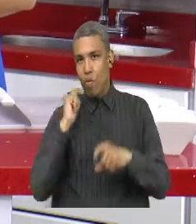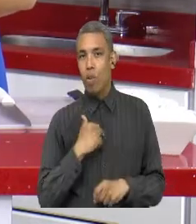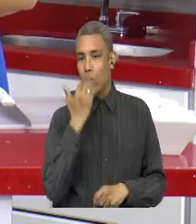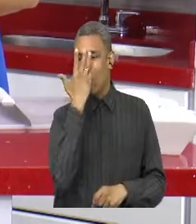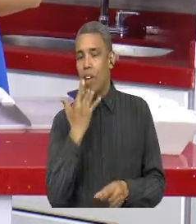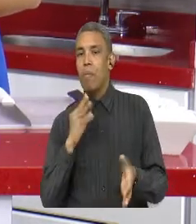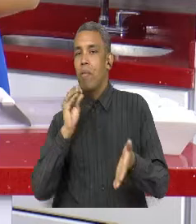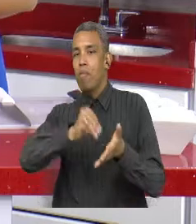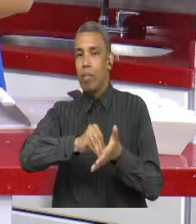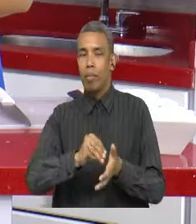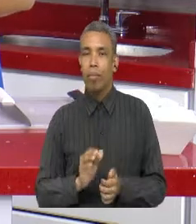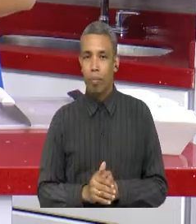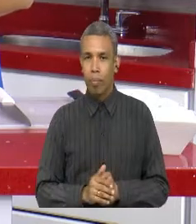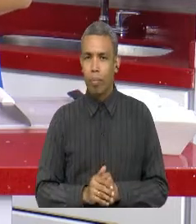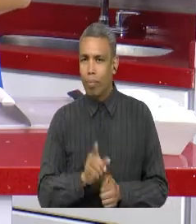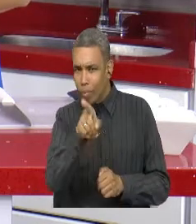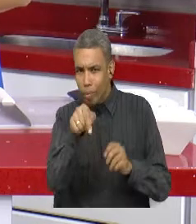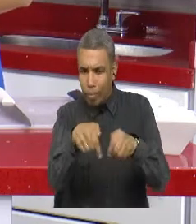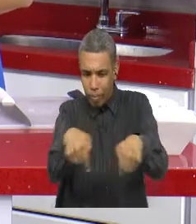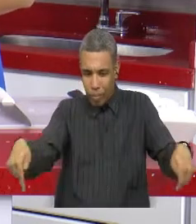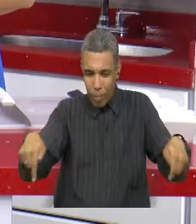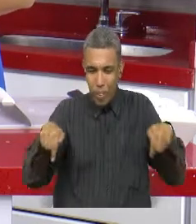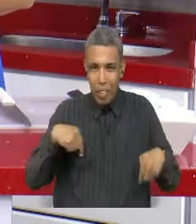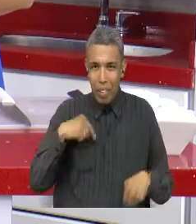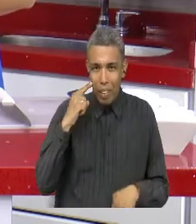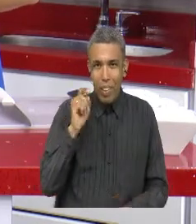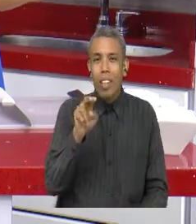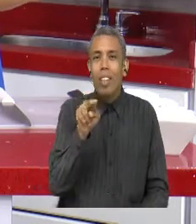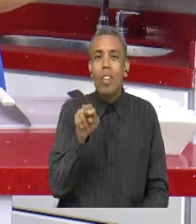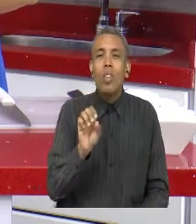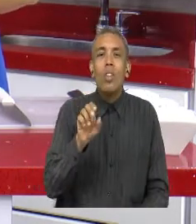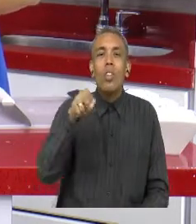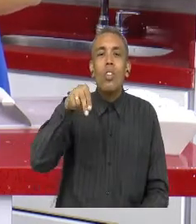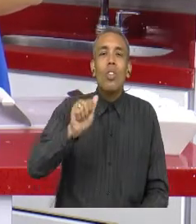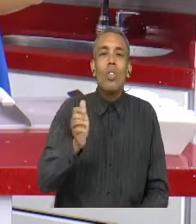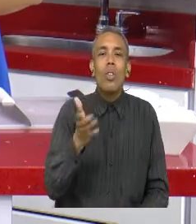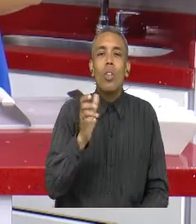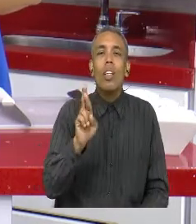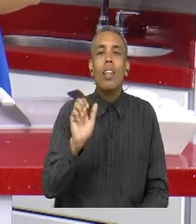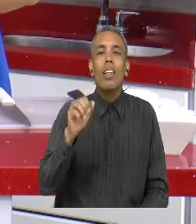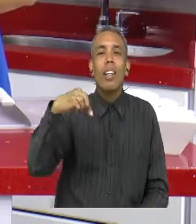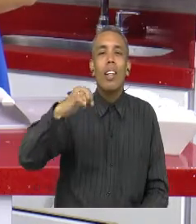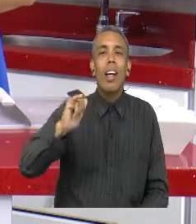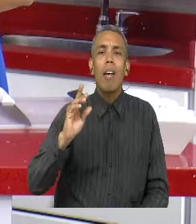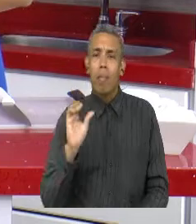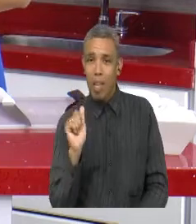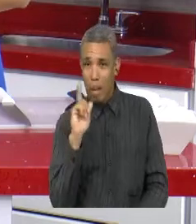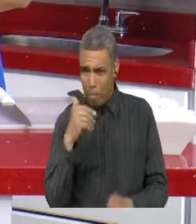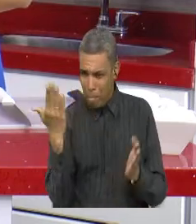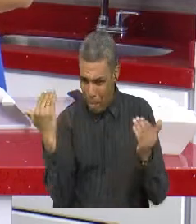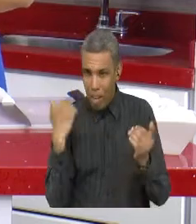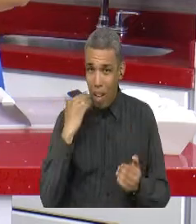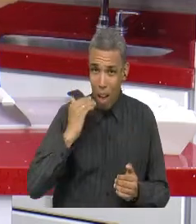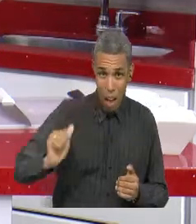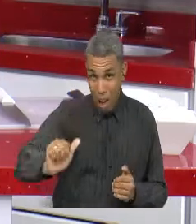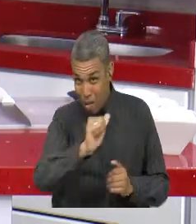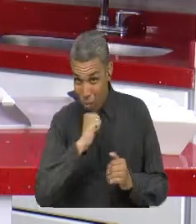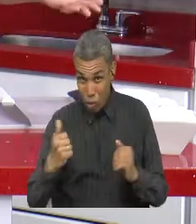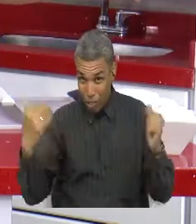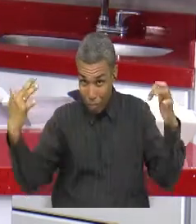nos visiten, de manera muy cariñosa les vamos a ofrecer las bebidas de cortesía. Entonces, para que